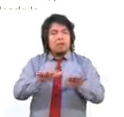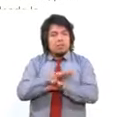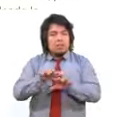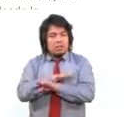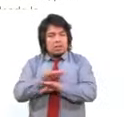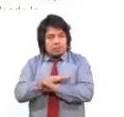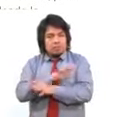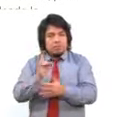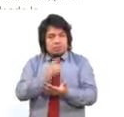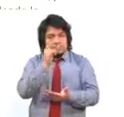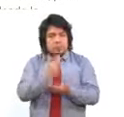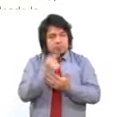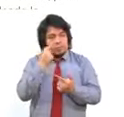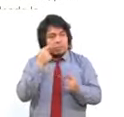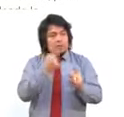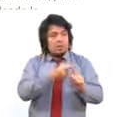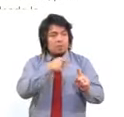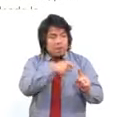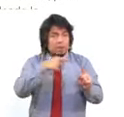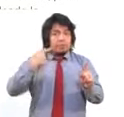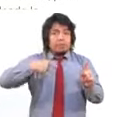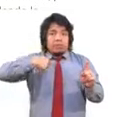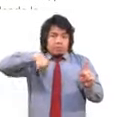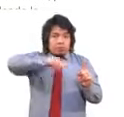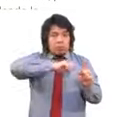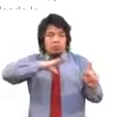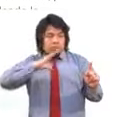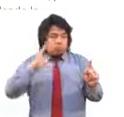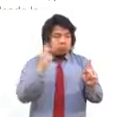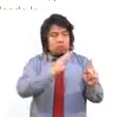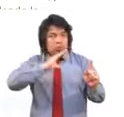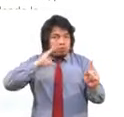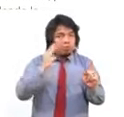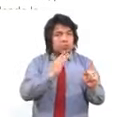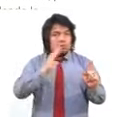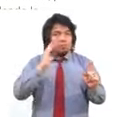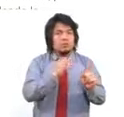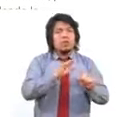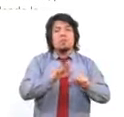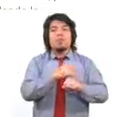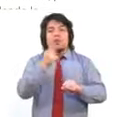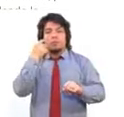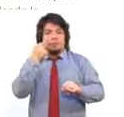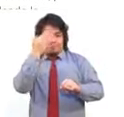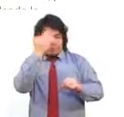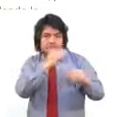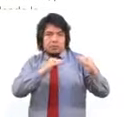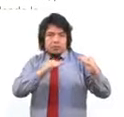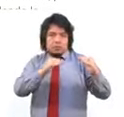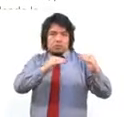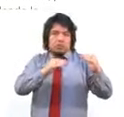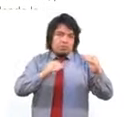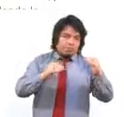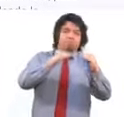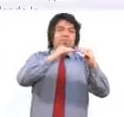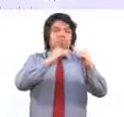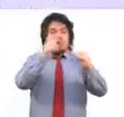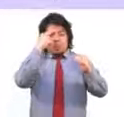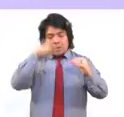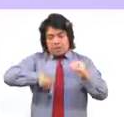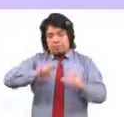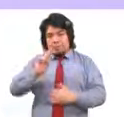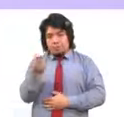su transformación a la formación y capacitación, apuntamos a la disminución de las brechas de desigualdad que prevalecen en nuestra